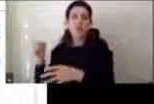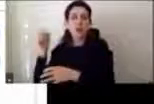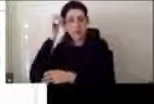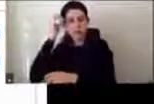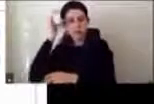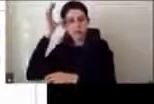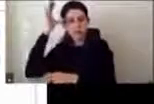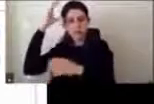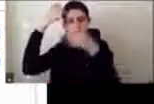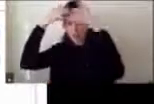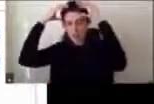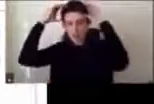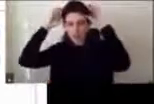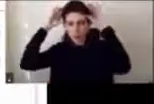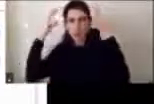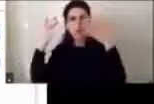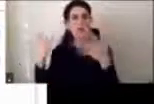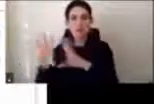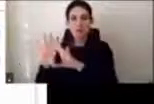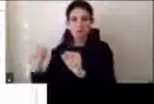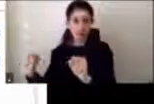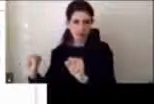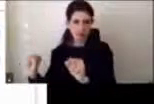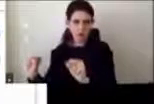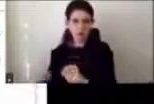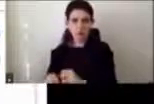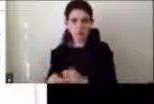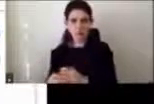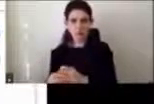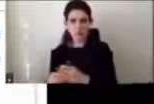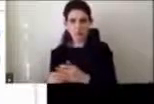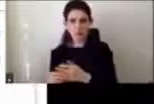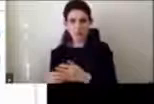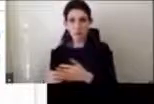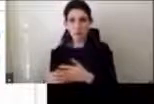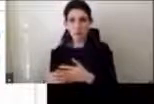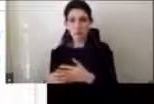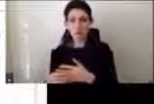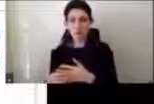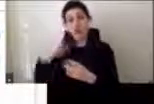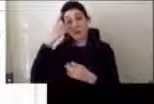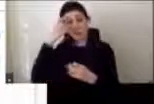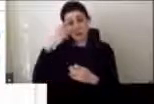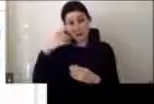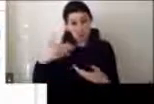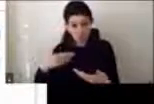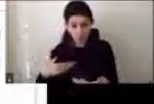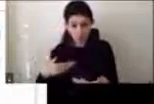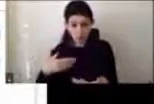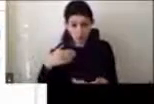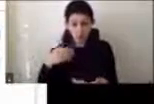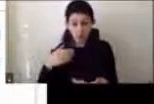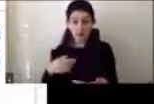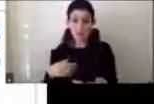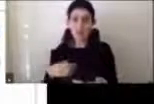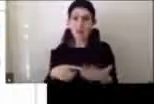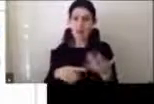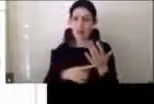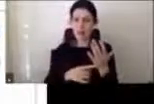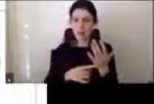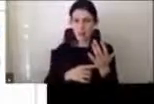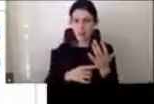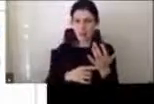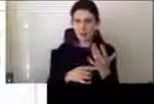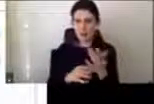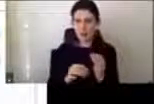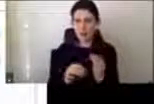cerebral plena. Sin embargo, hoy en día, a través de técnicas mucho más